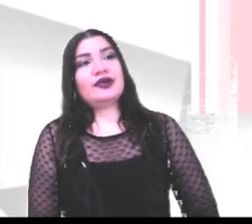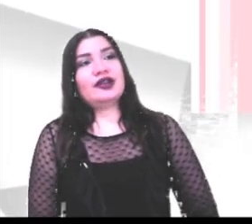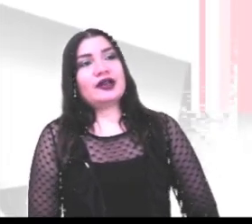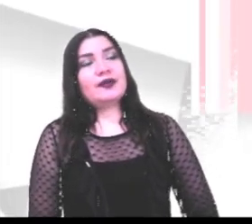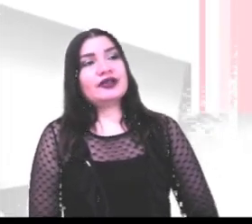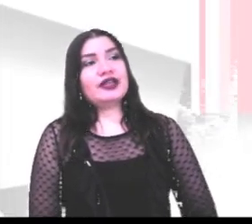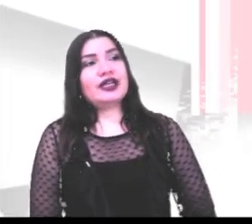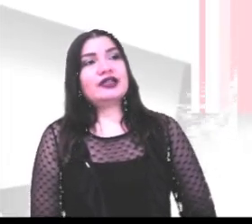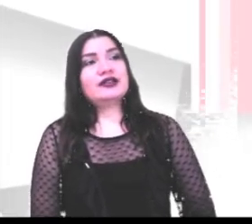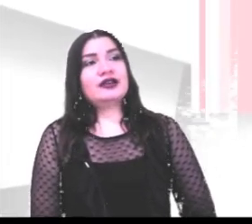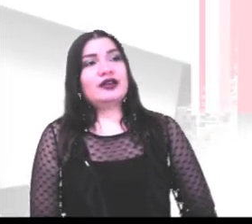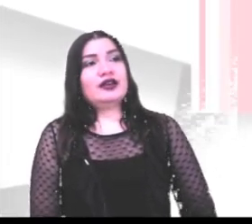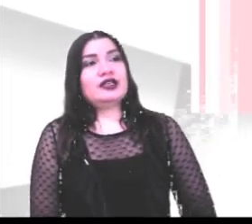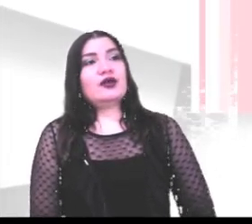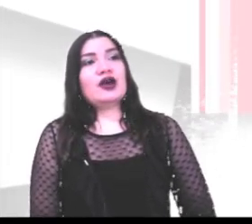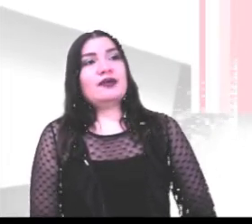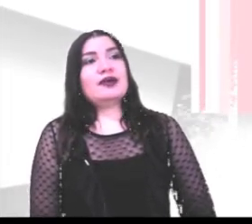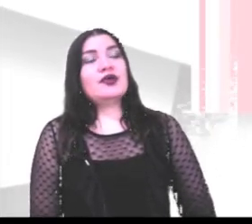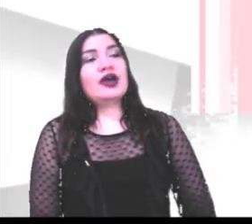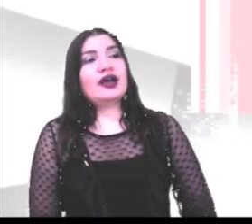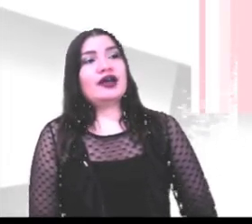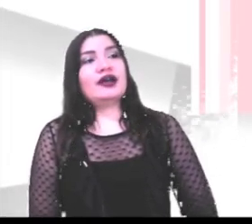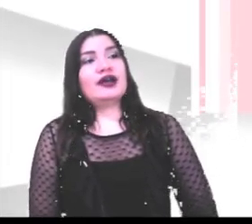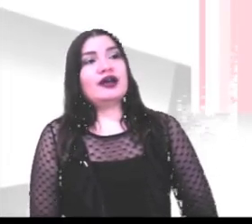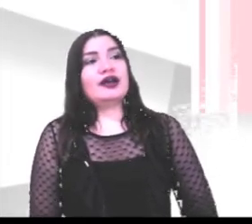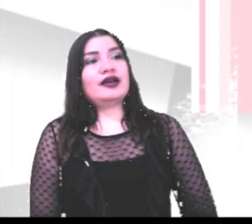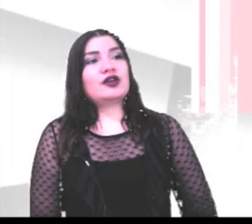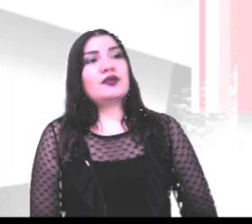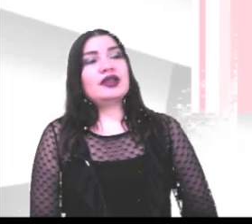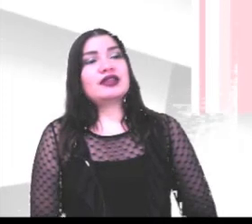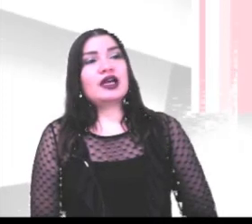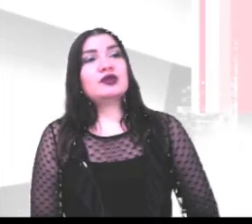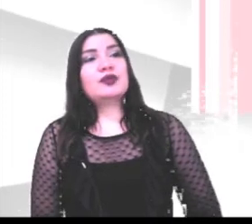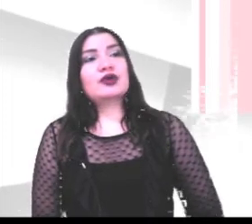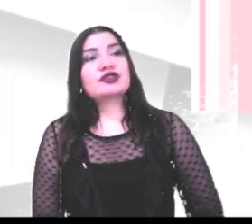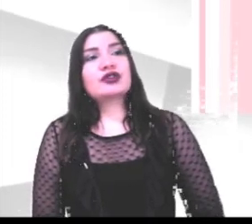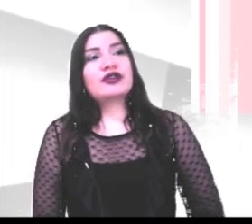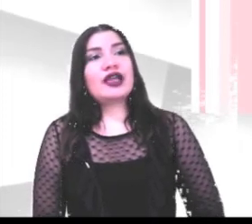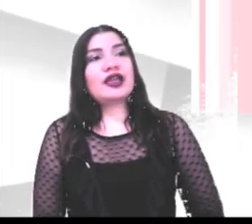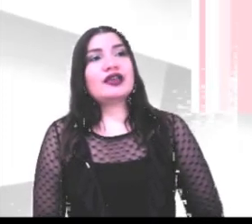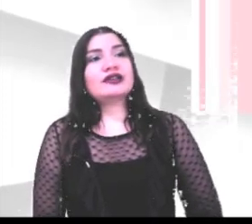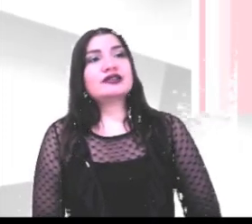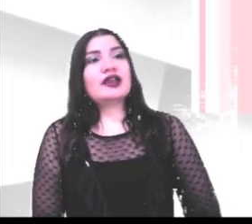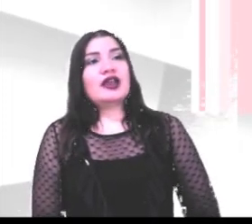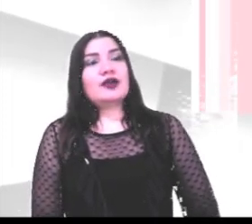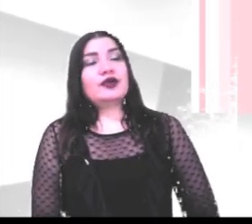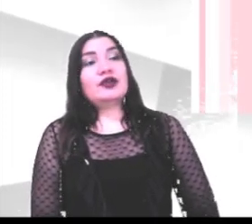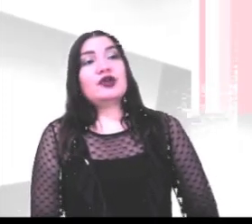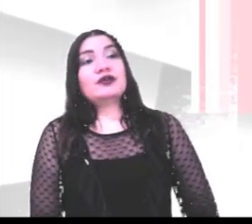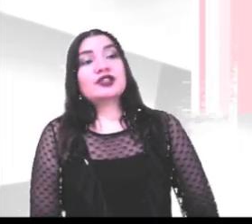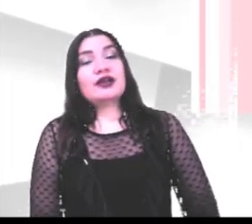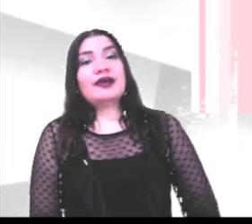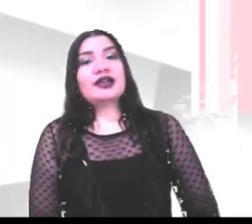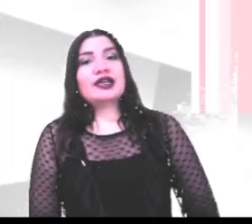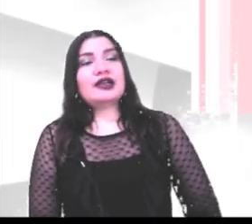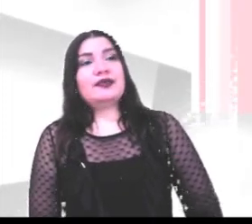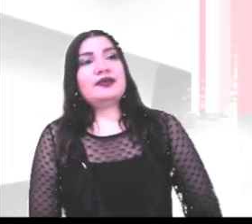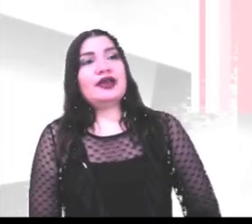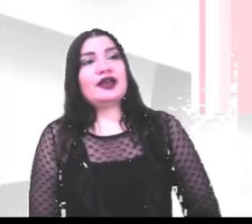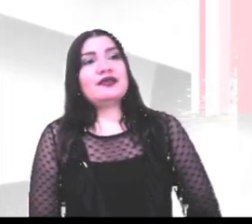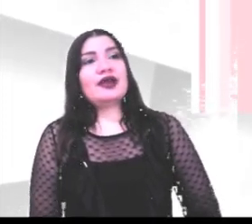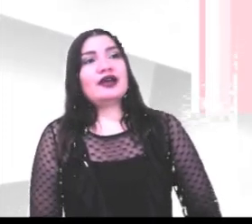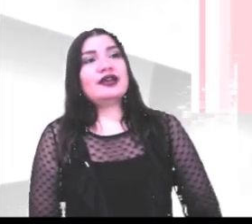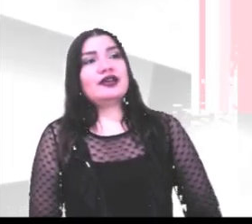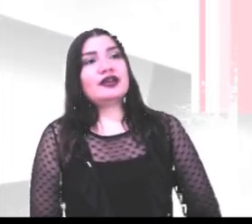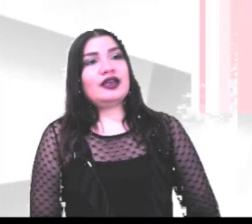casa pueden responder igual vamos a comentar un poco sobre ellas podemos observar que en la